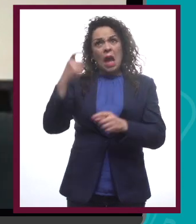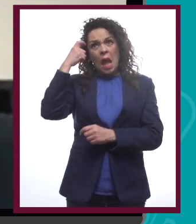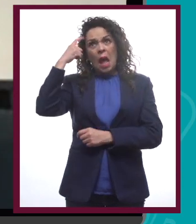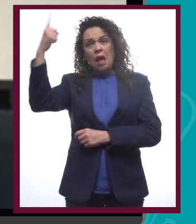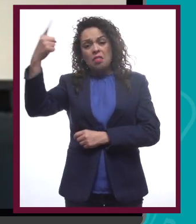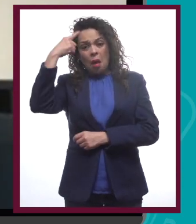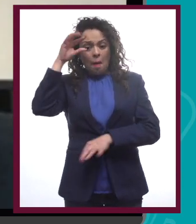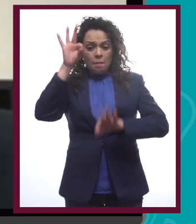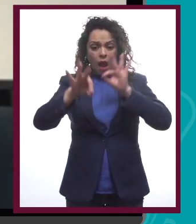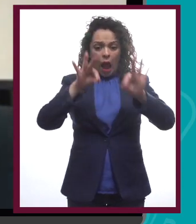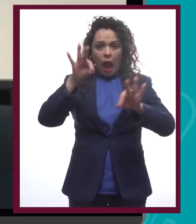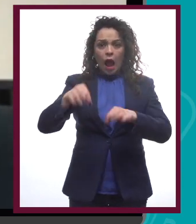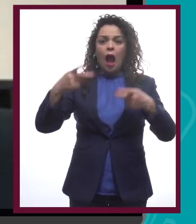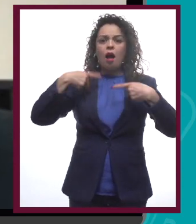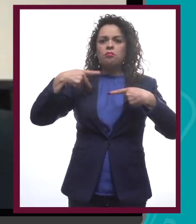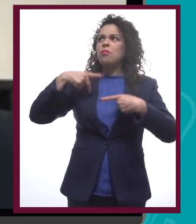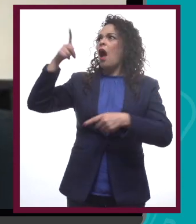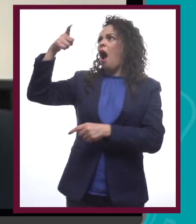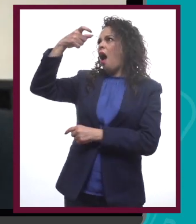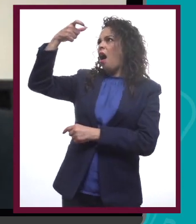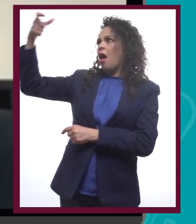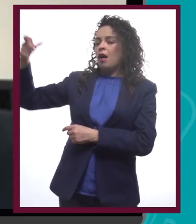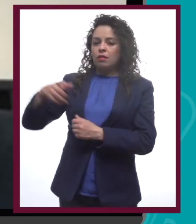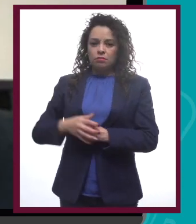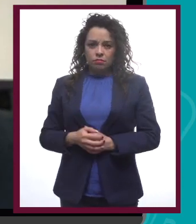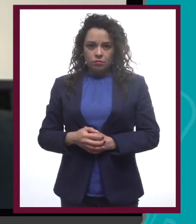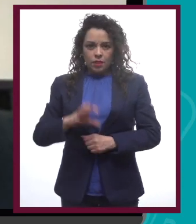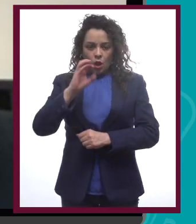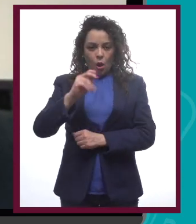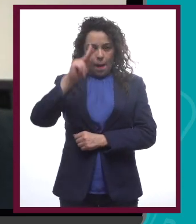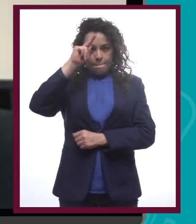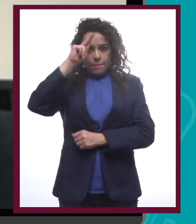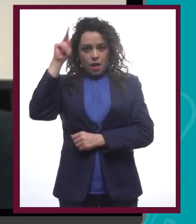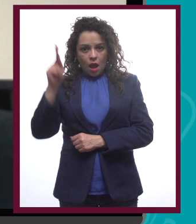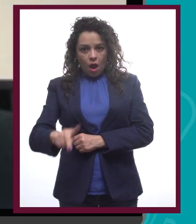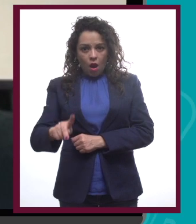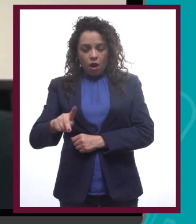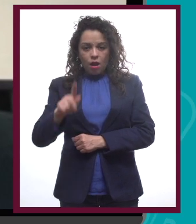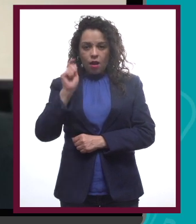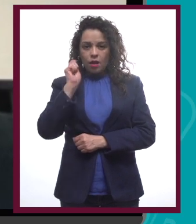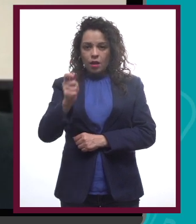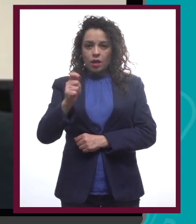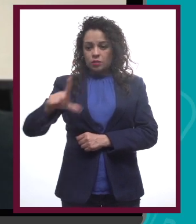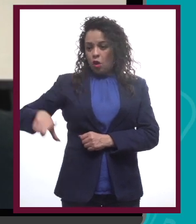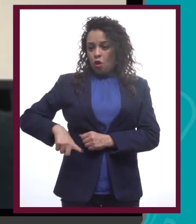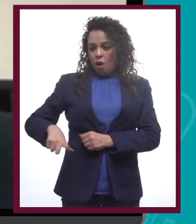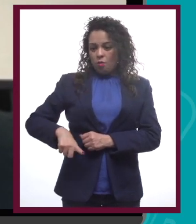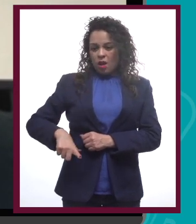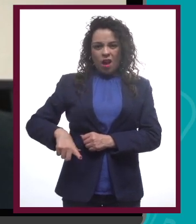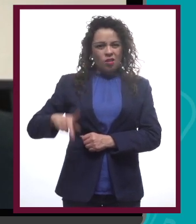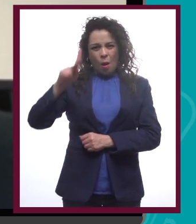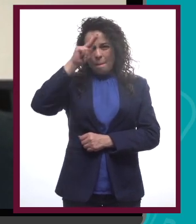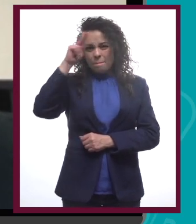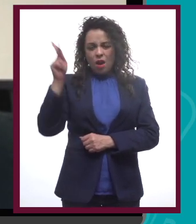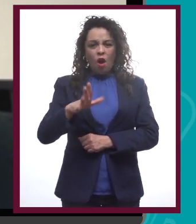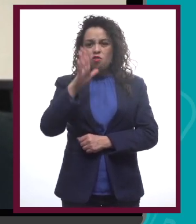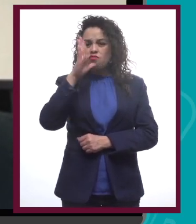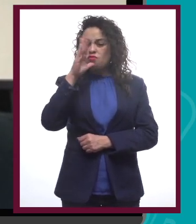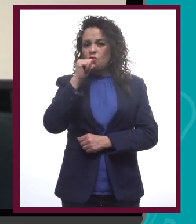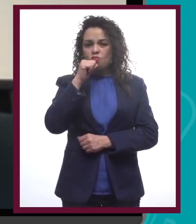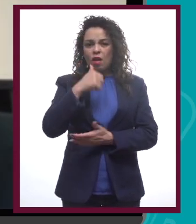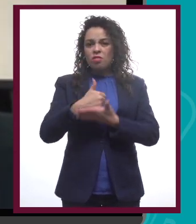los marcianos. O mira que el peor gobierno que ha enfrentado la pandemia